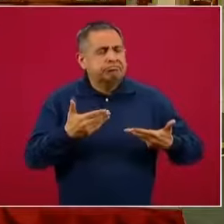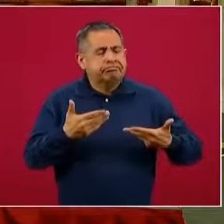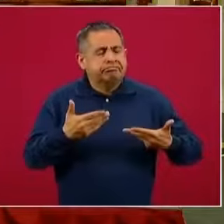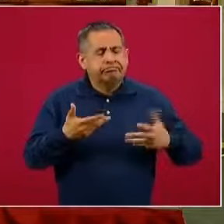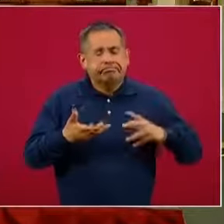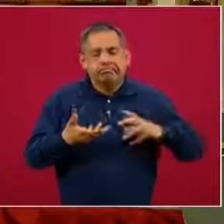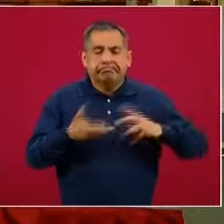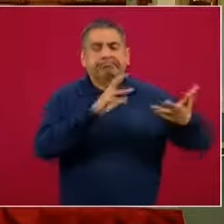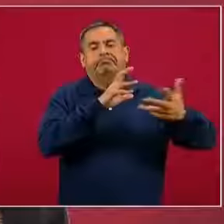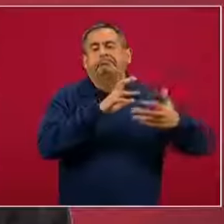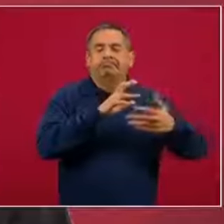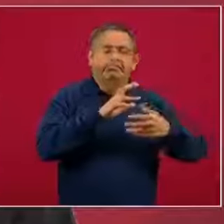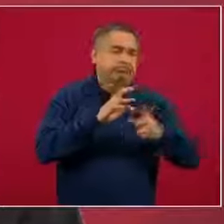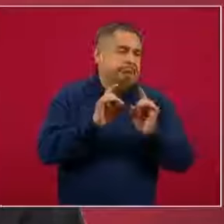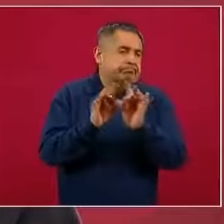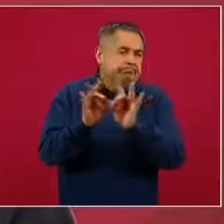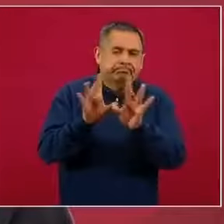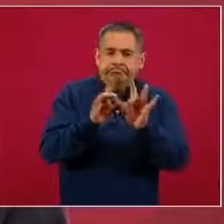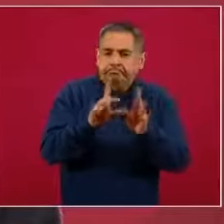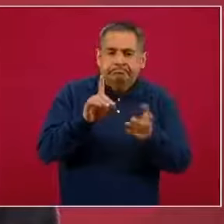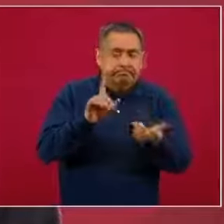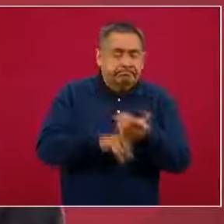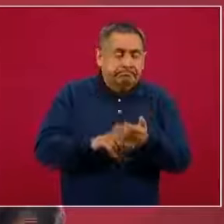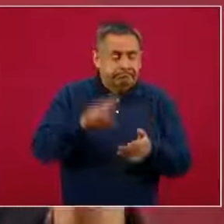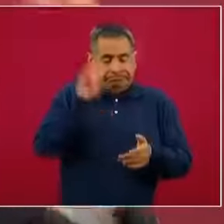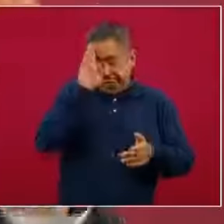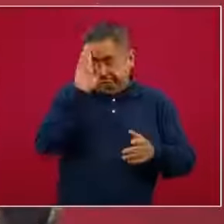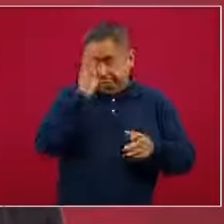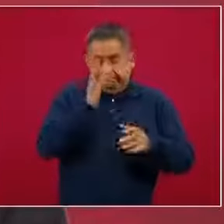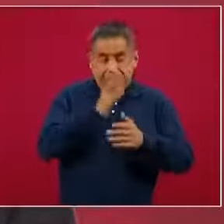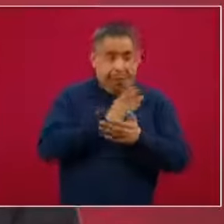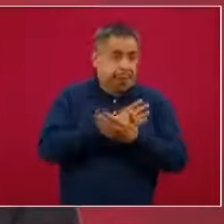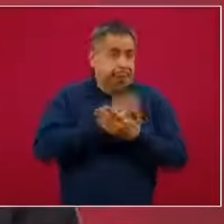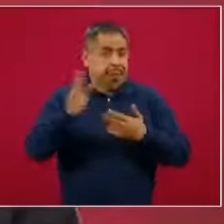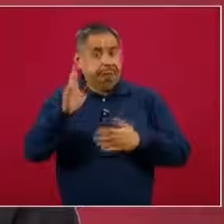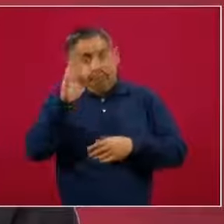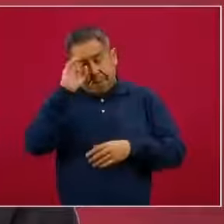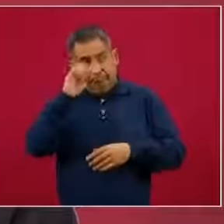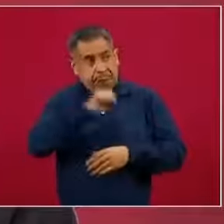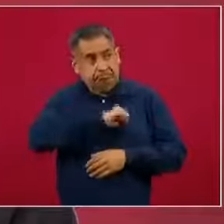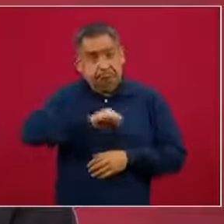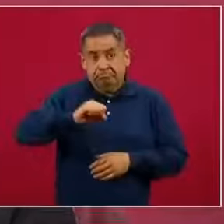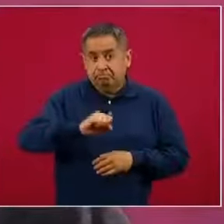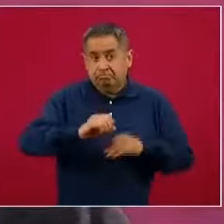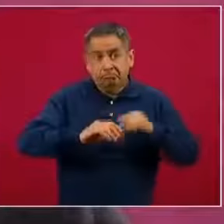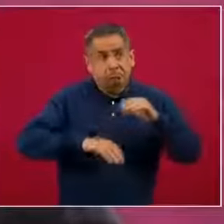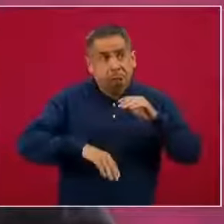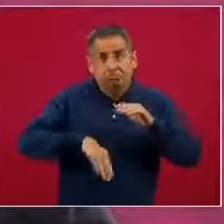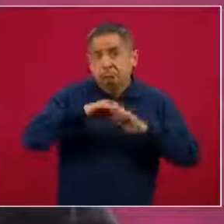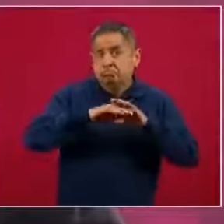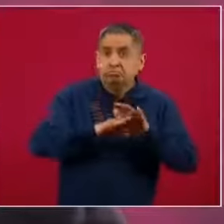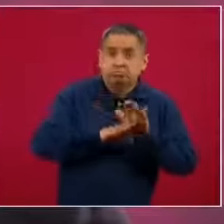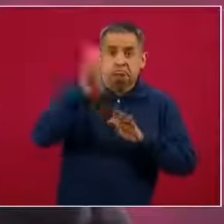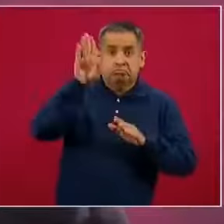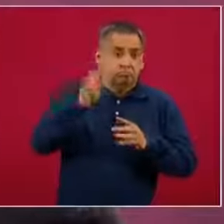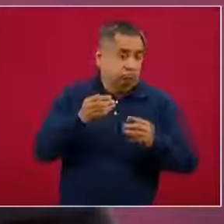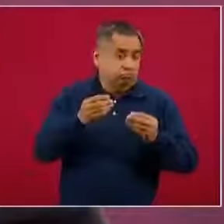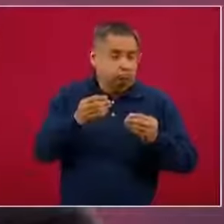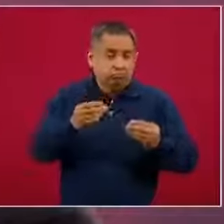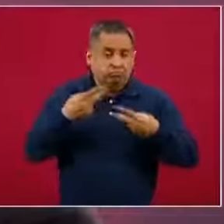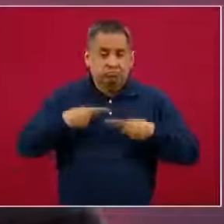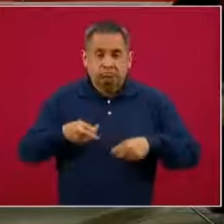En este momento, por distintas circunstancias, se disparó la proliferación de los